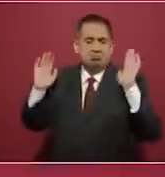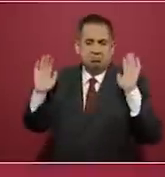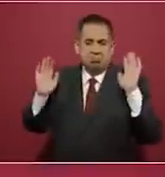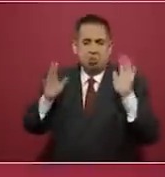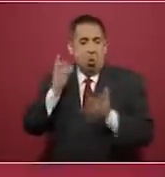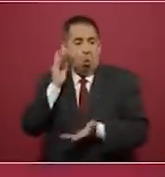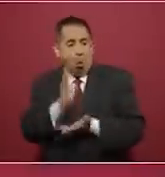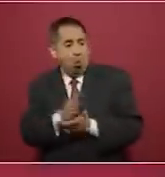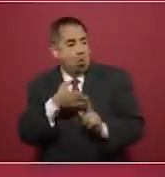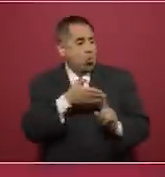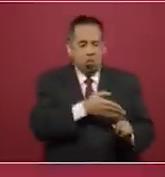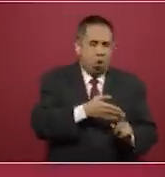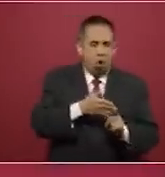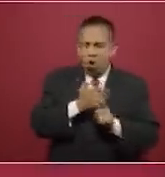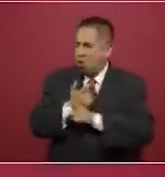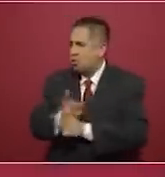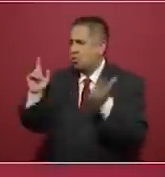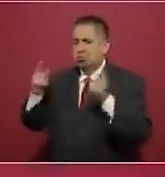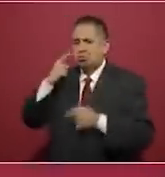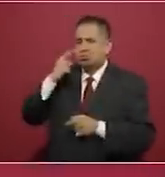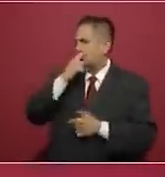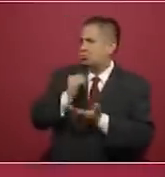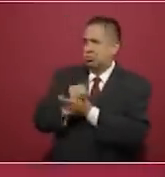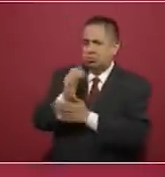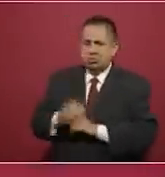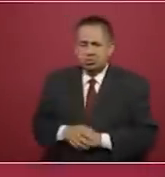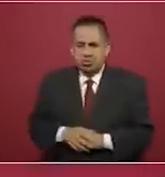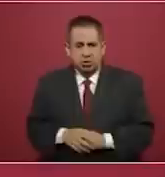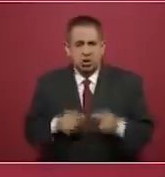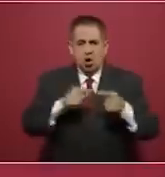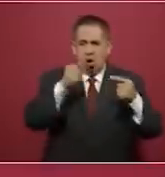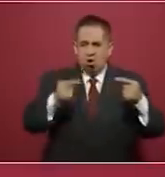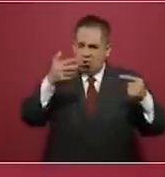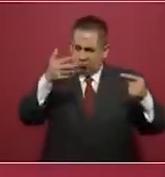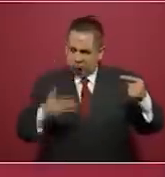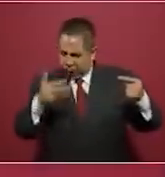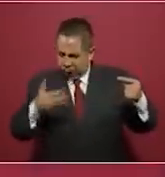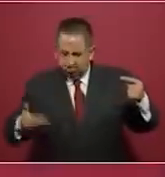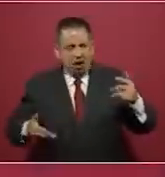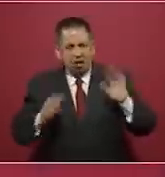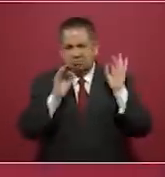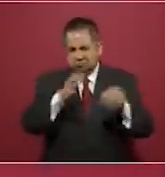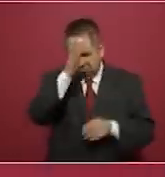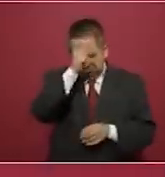y soberanía en el resto estuvimos de acuerdo